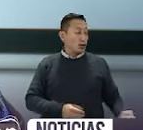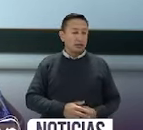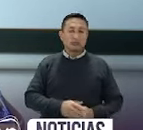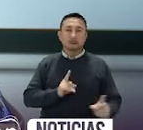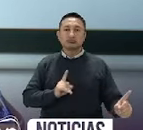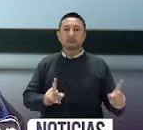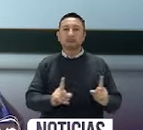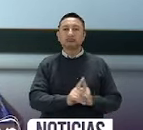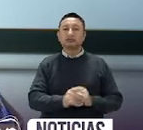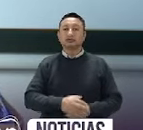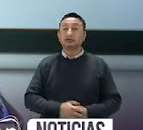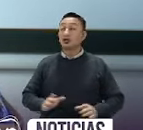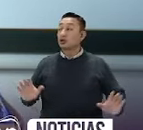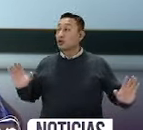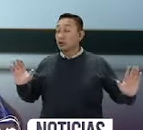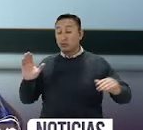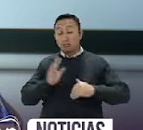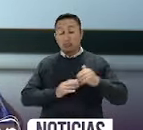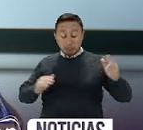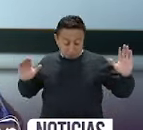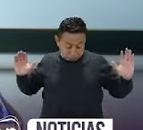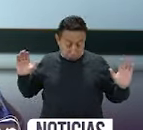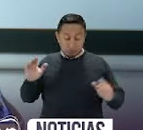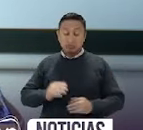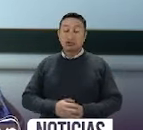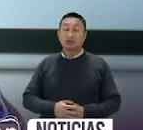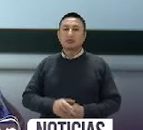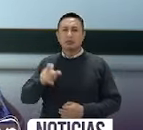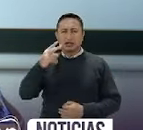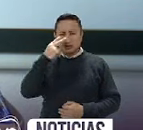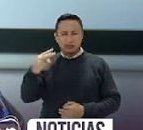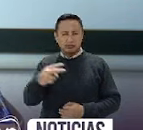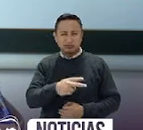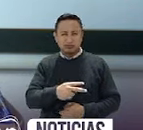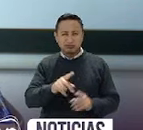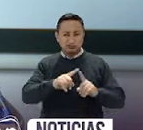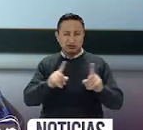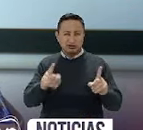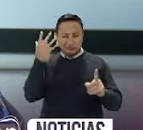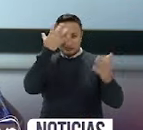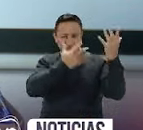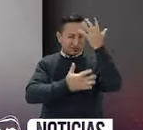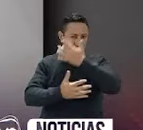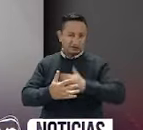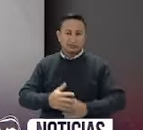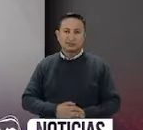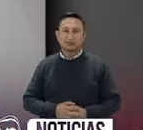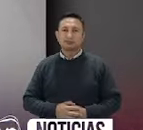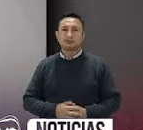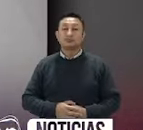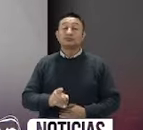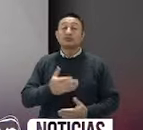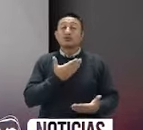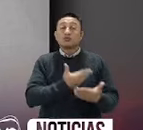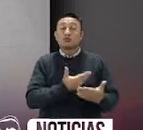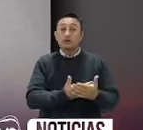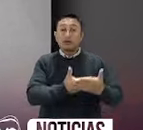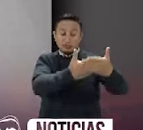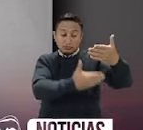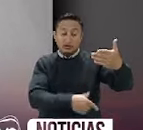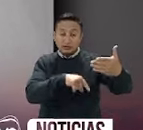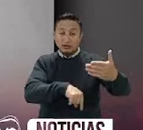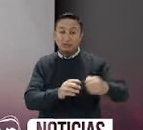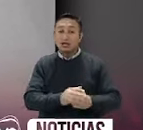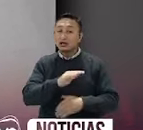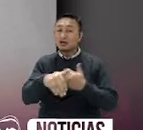sustrae para despistar o para desviar la atención de las personas. Pese a las evidencias agravantes e indicios recabados por los